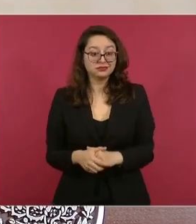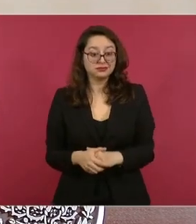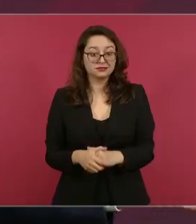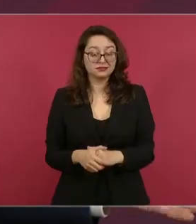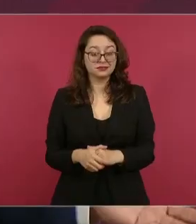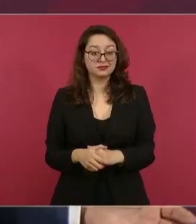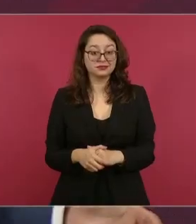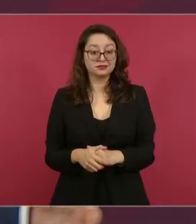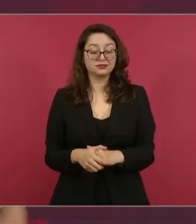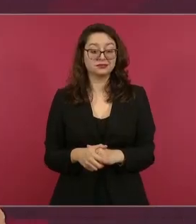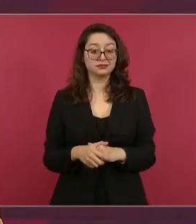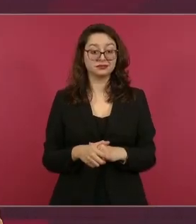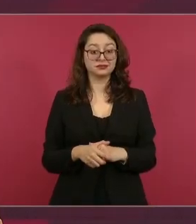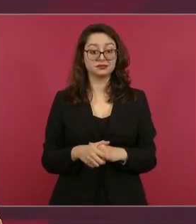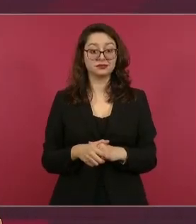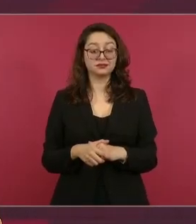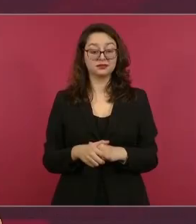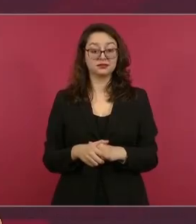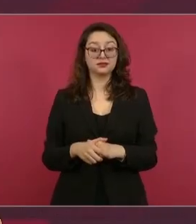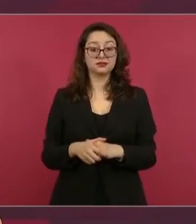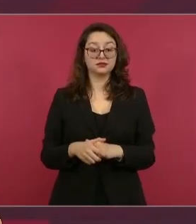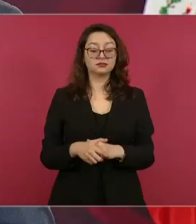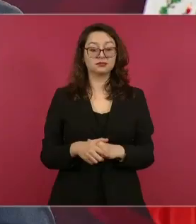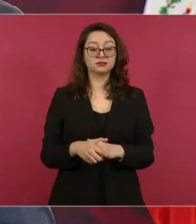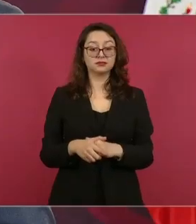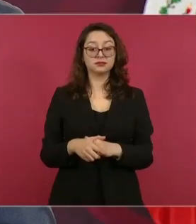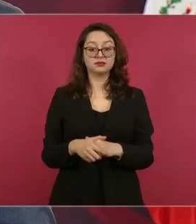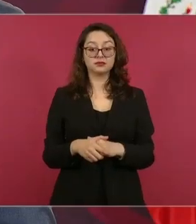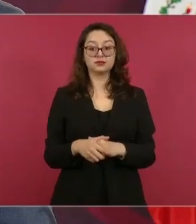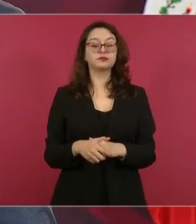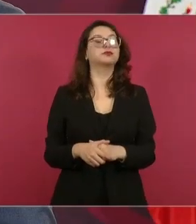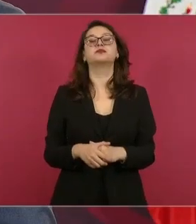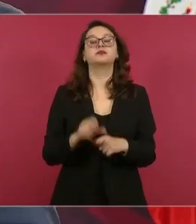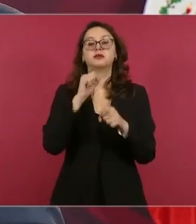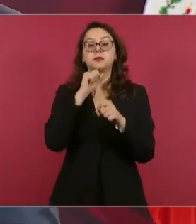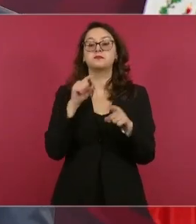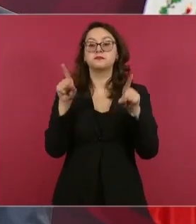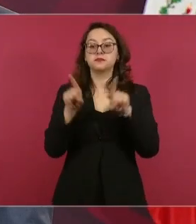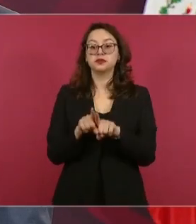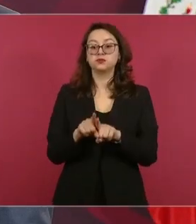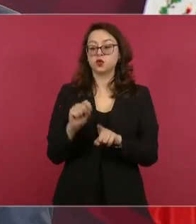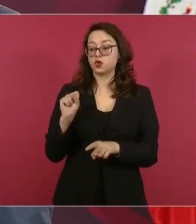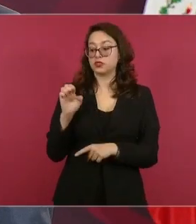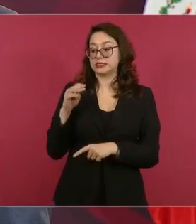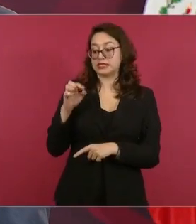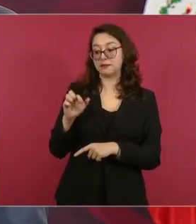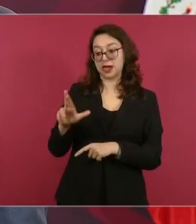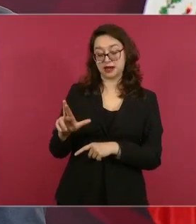Lo mismo en el caso de Marina. Ya tienen